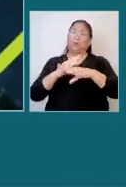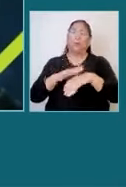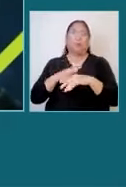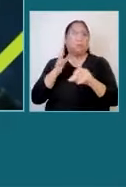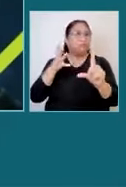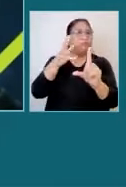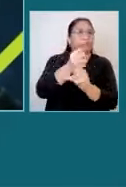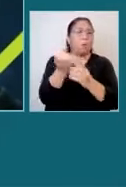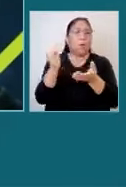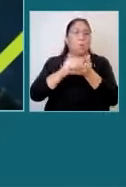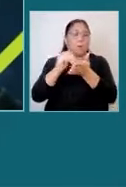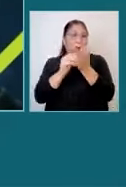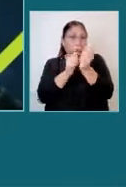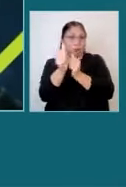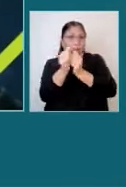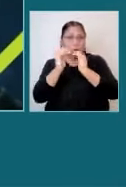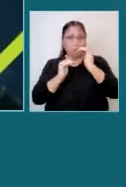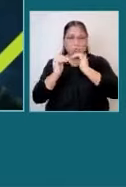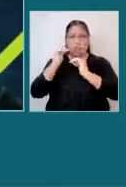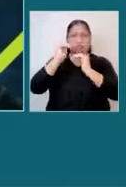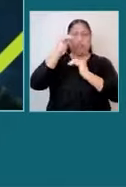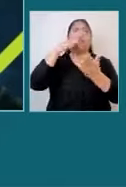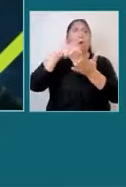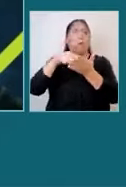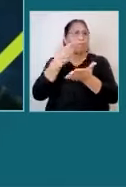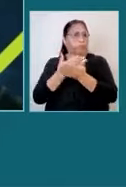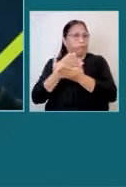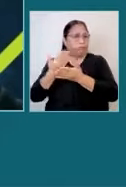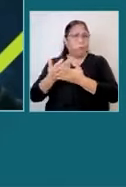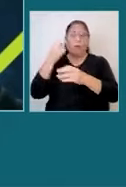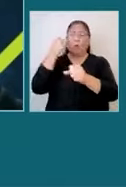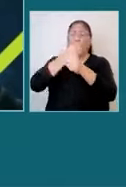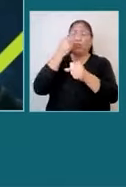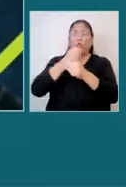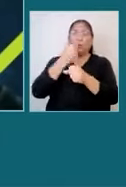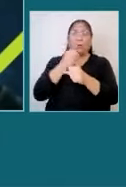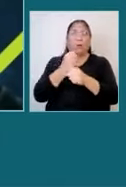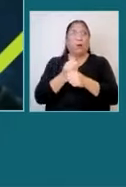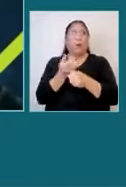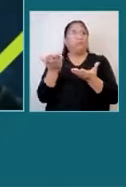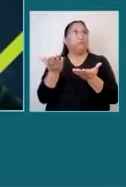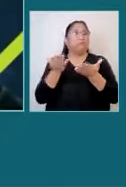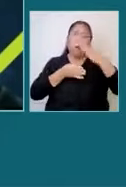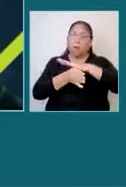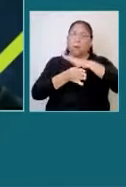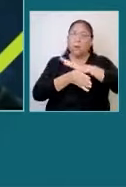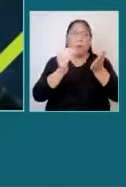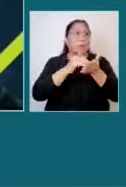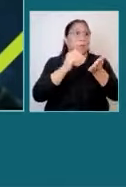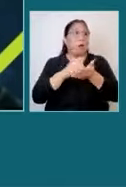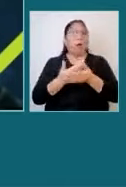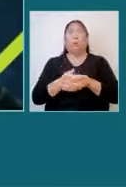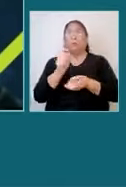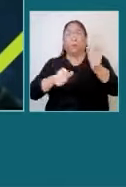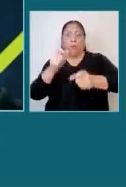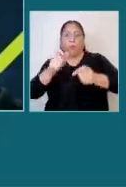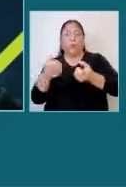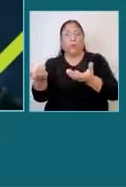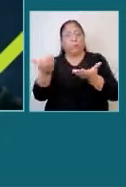mayor competitividad, validar su MVP, desarrollar o acceder a mayores redes de clientes,